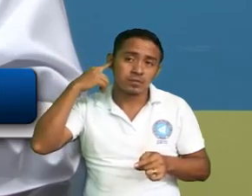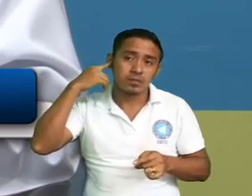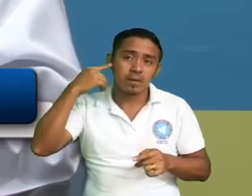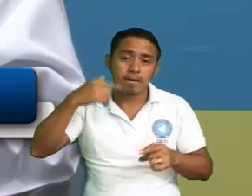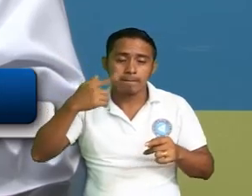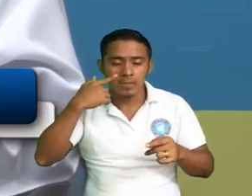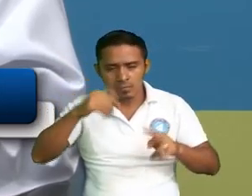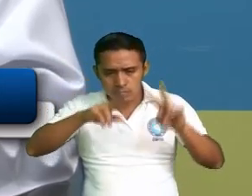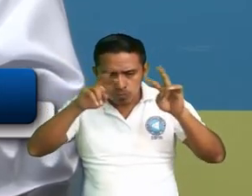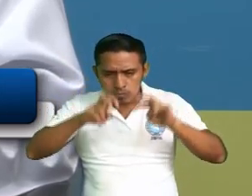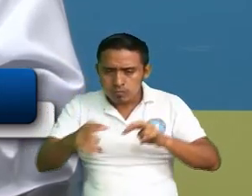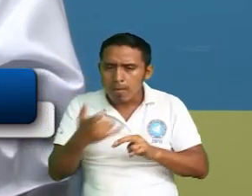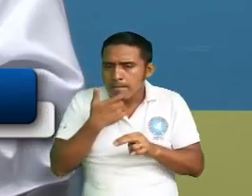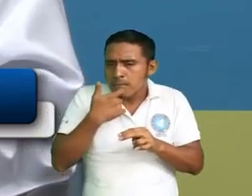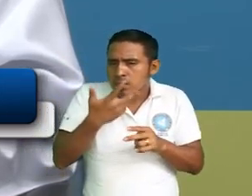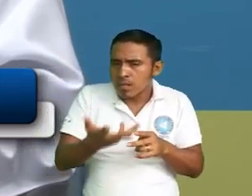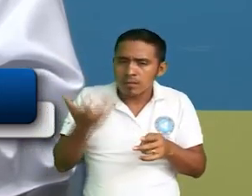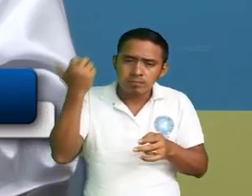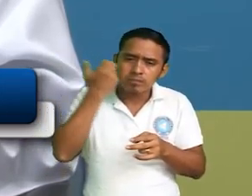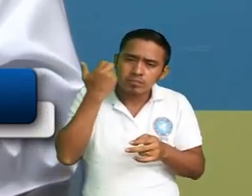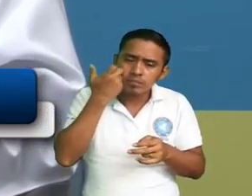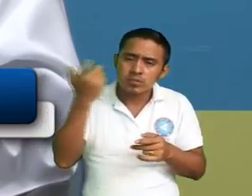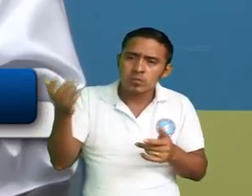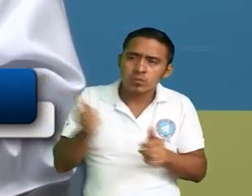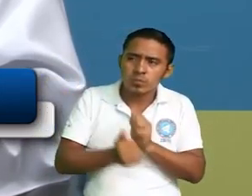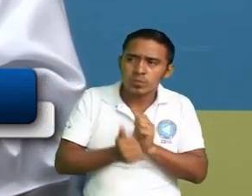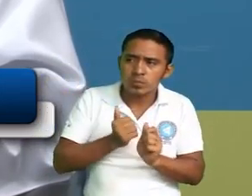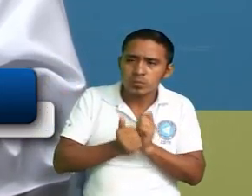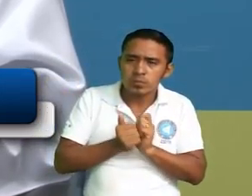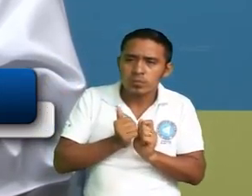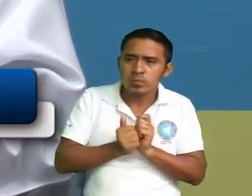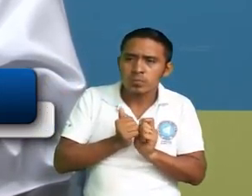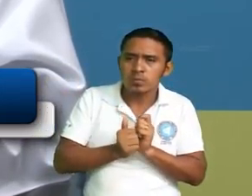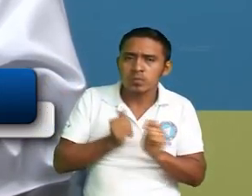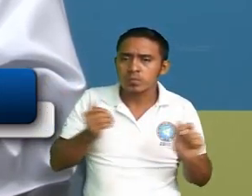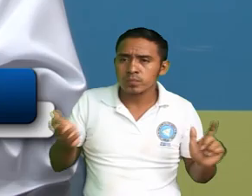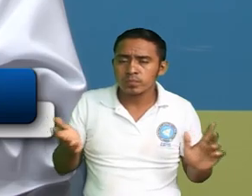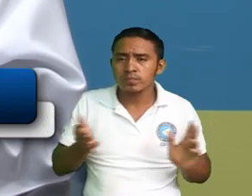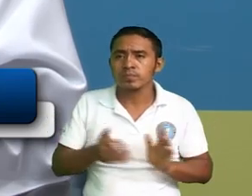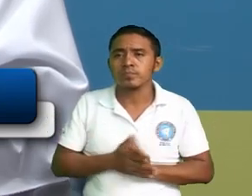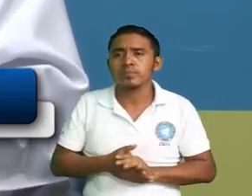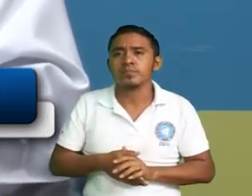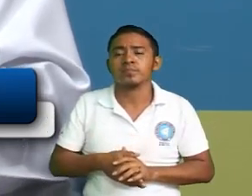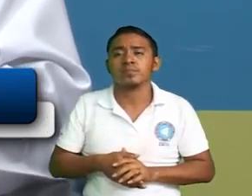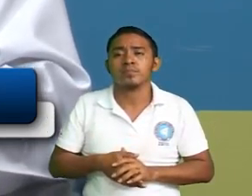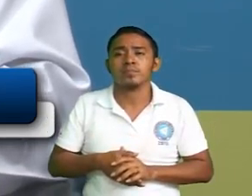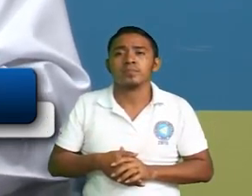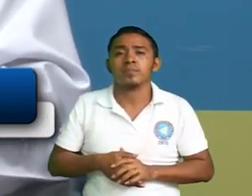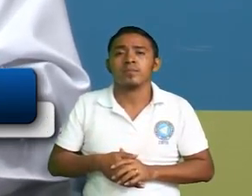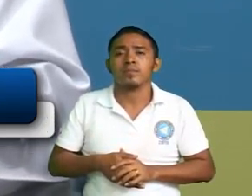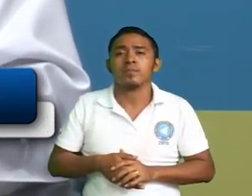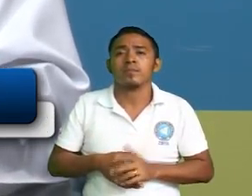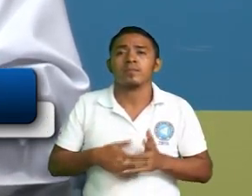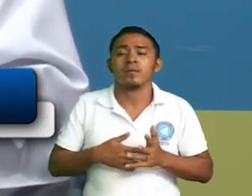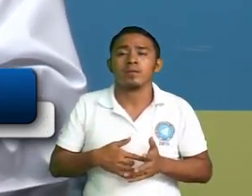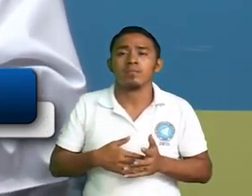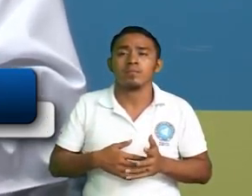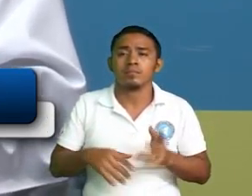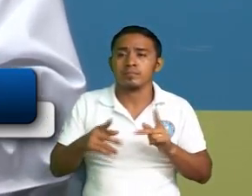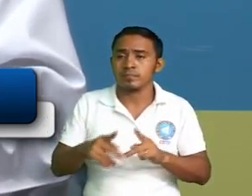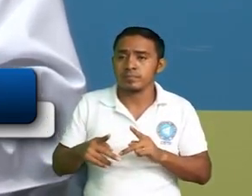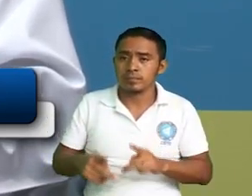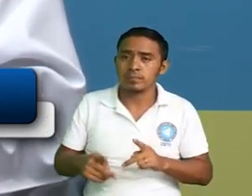la causa que le está ocasionando, ¿verdad?, su problema. Si es en el caso de una